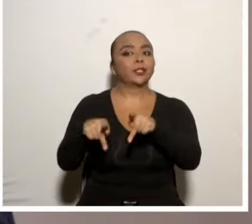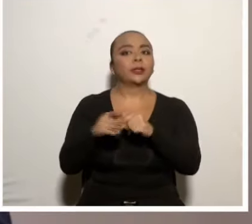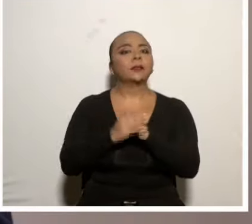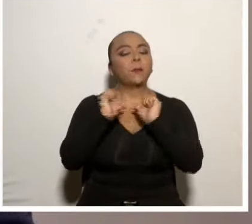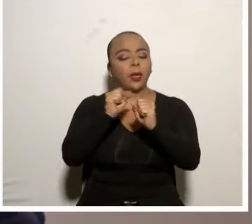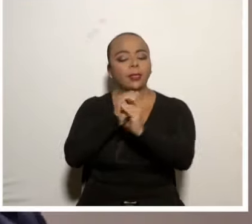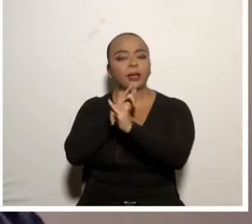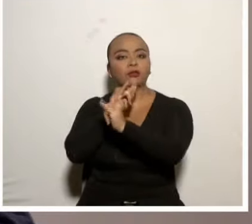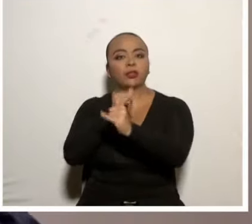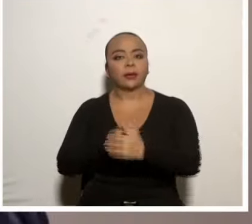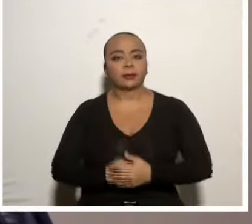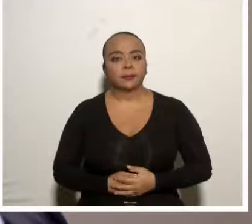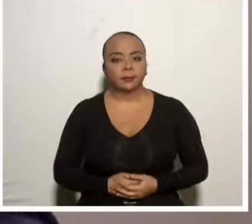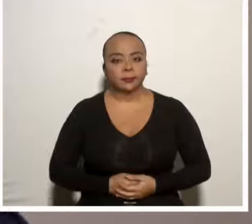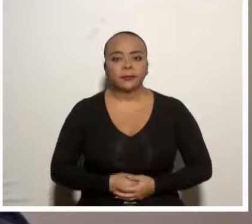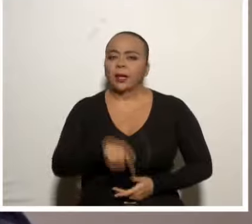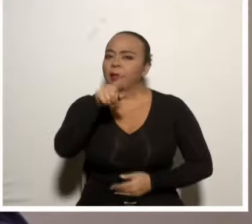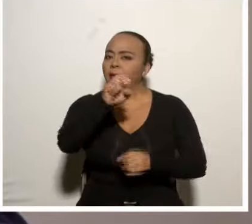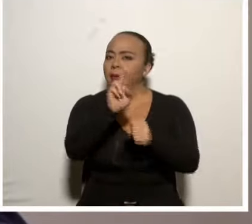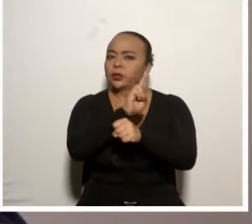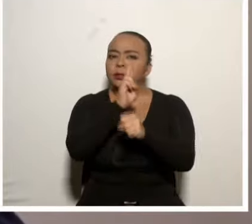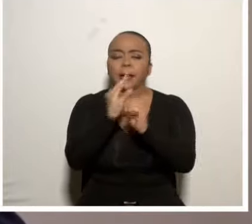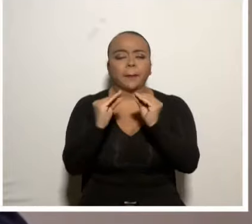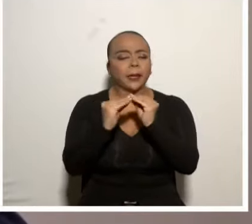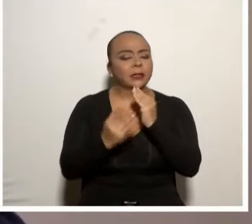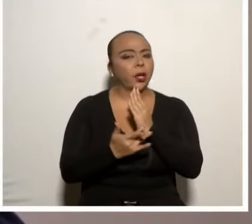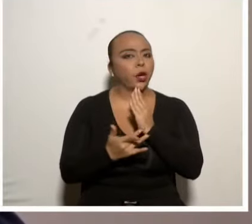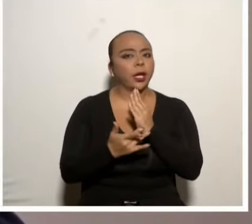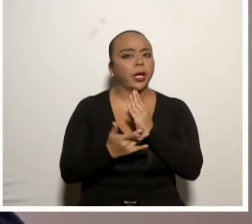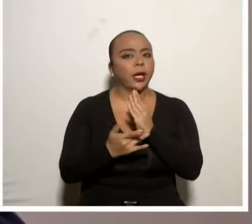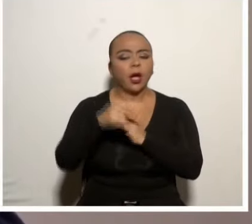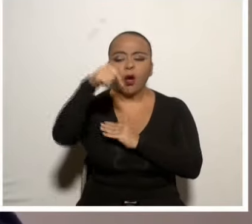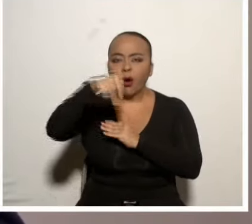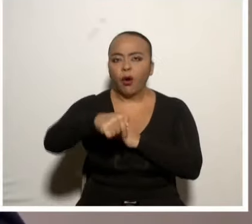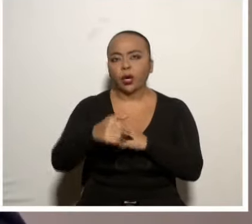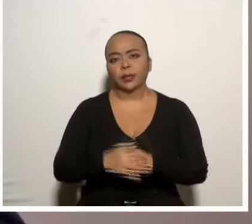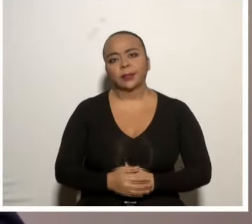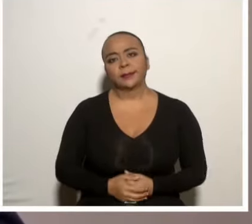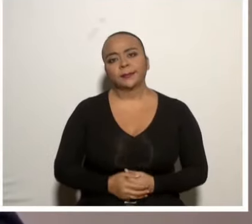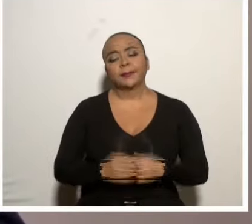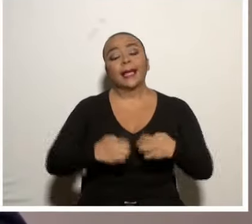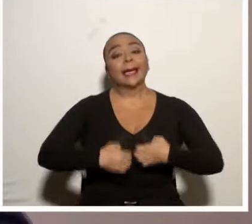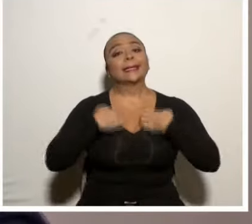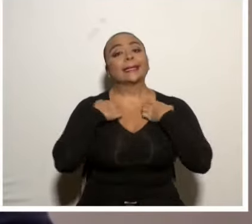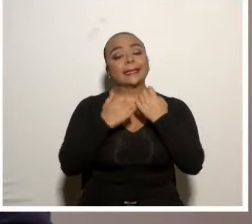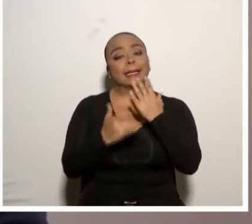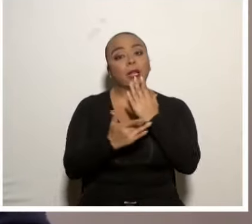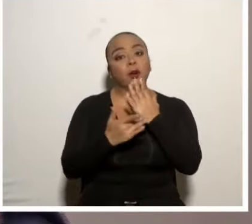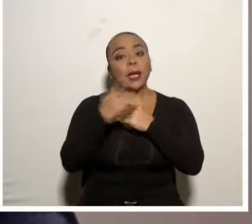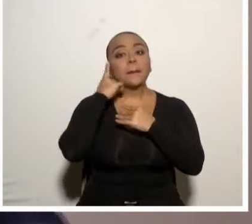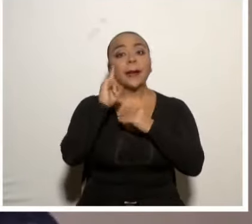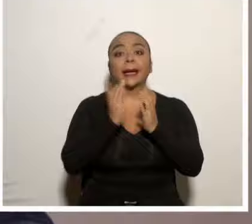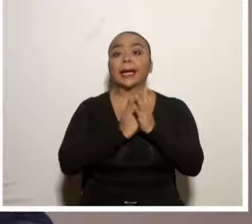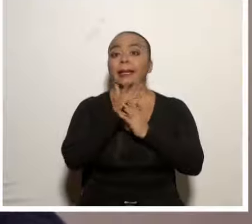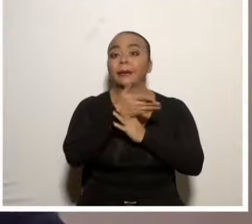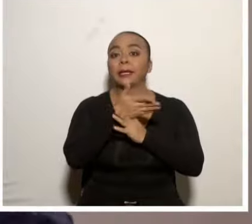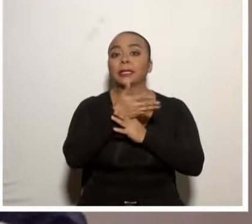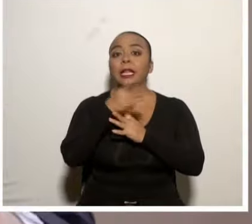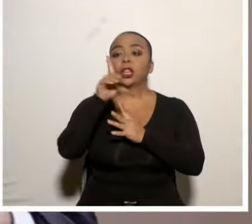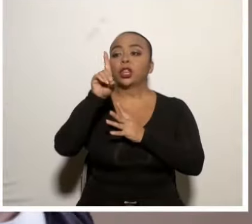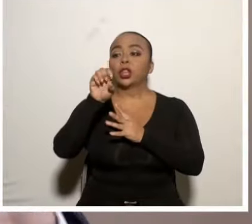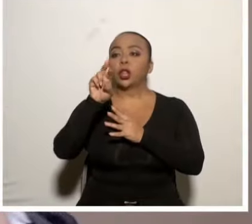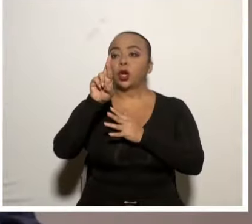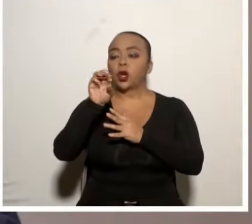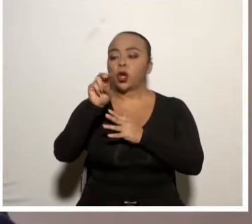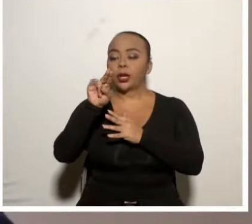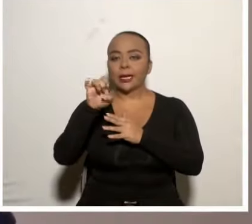atrevan a denunciar. Tenemos que usar mucho más tecnología. Hoy en día existe la tecnología para que a través de drones, para que a través